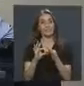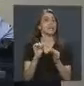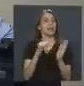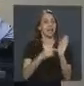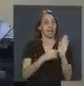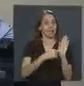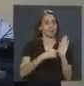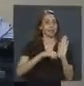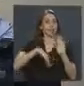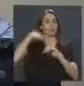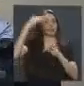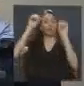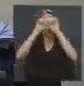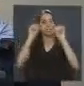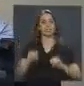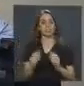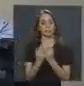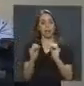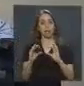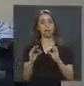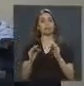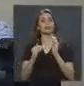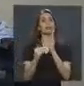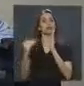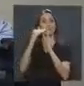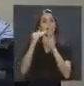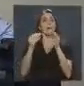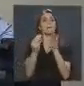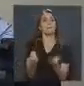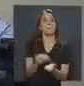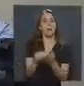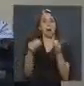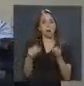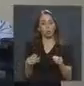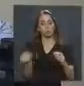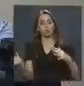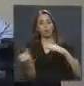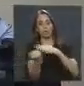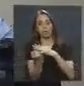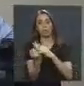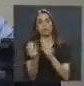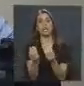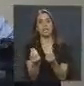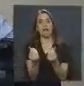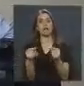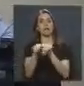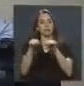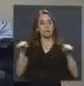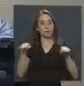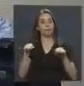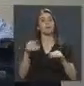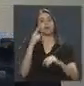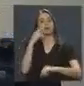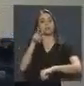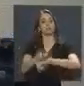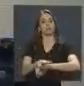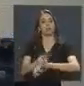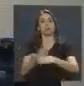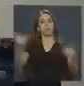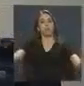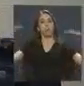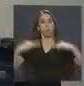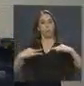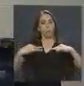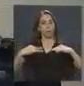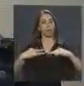educación superior será más justo, inclusivo, equitativo y de calidad, con pleno resguardo de la fe pública. Señor presidente,